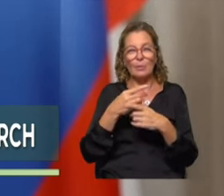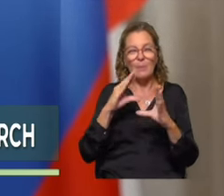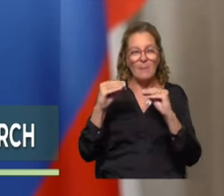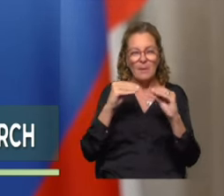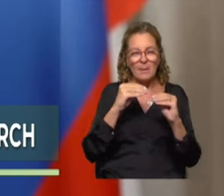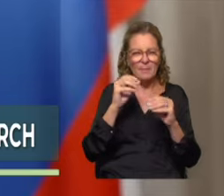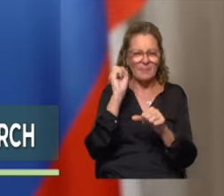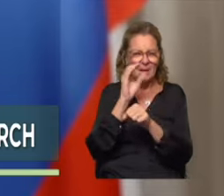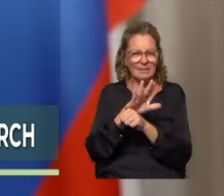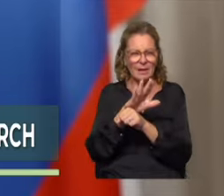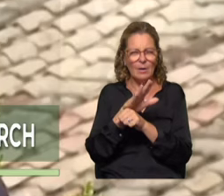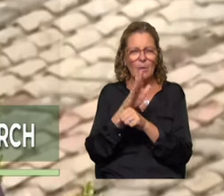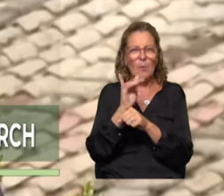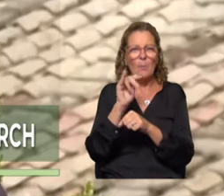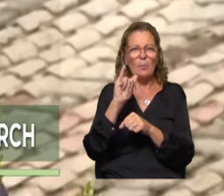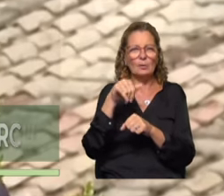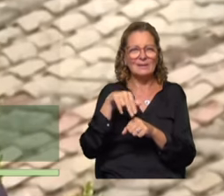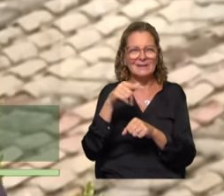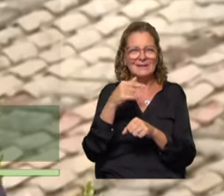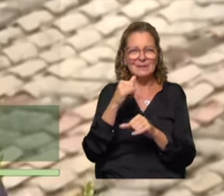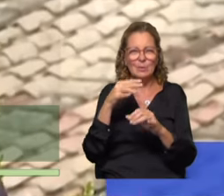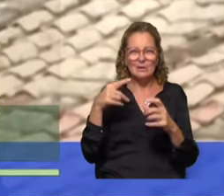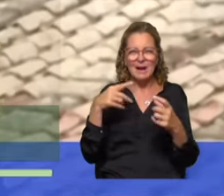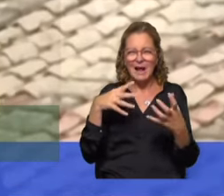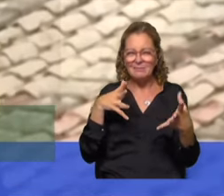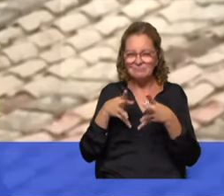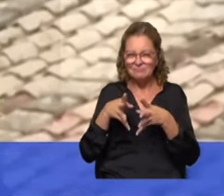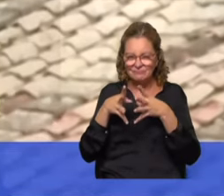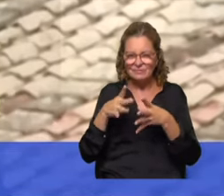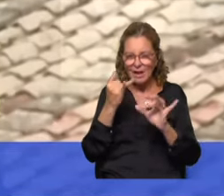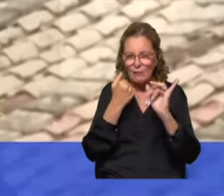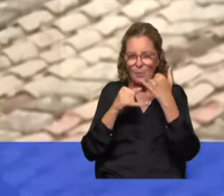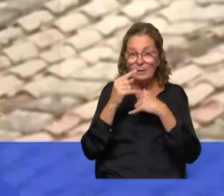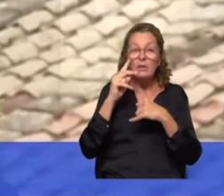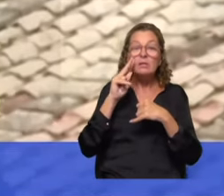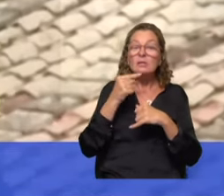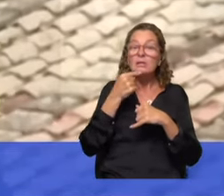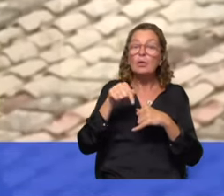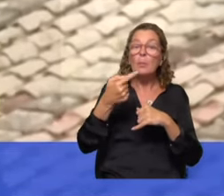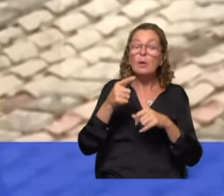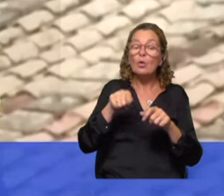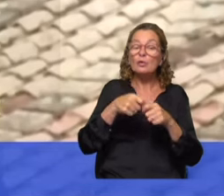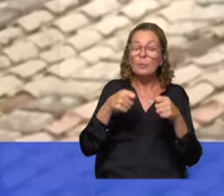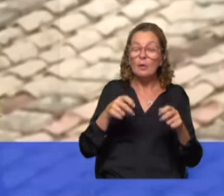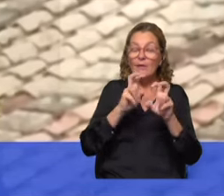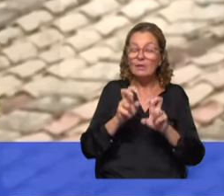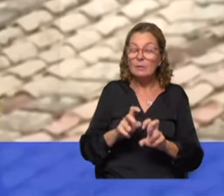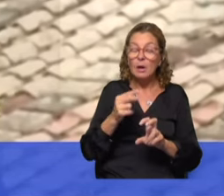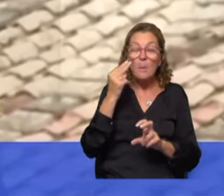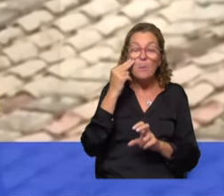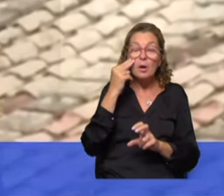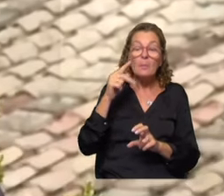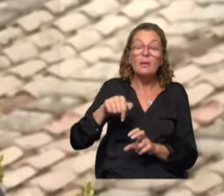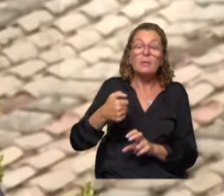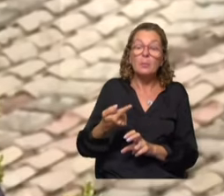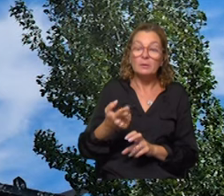conversación, acusando a Putin de llevar a cabo una guerra de información y anunció consecuencias una vez que concluya la investigación sobre el